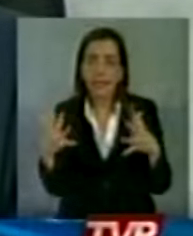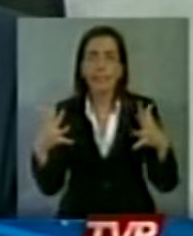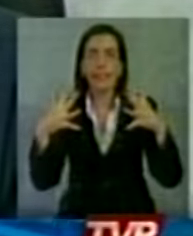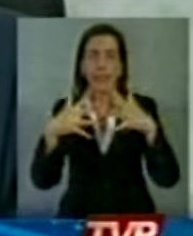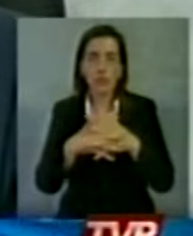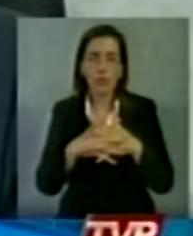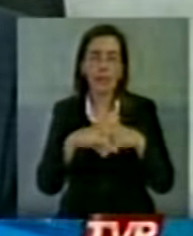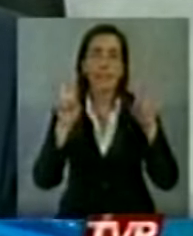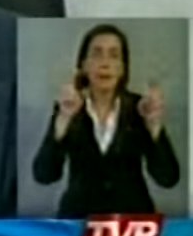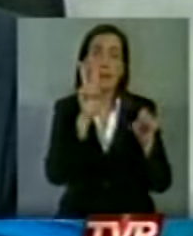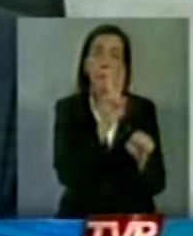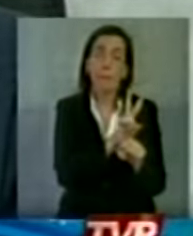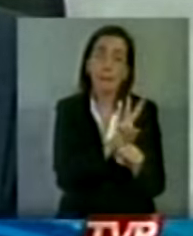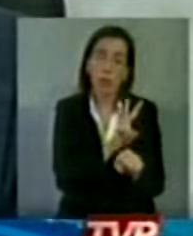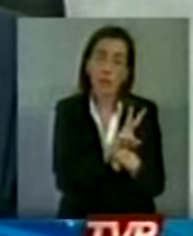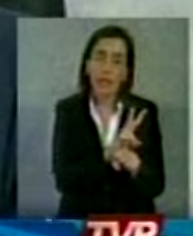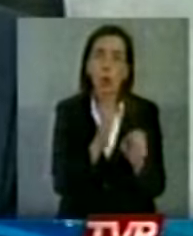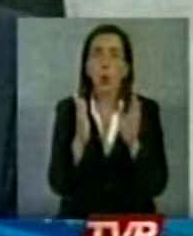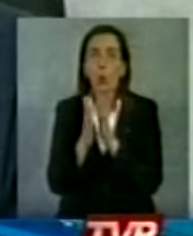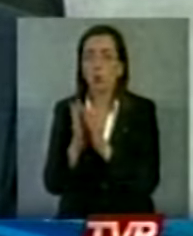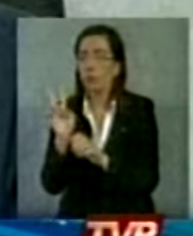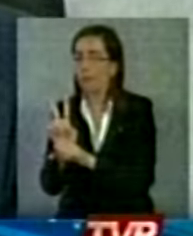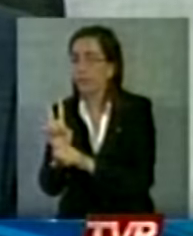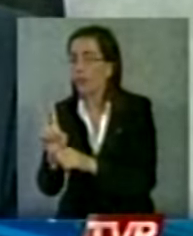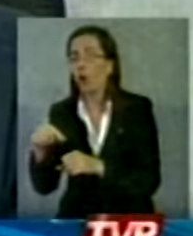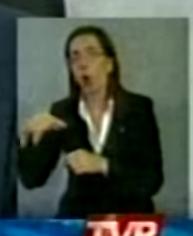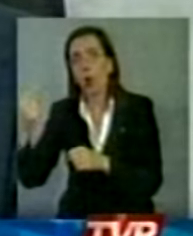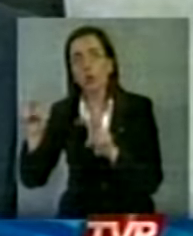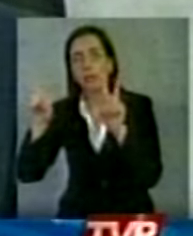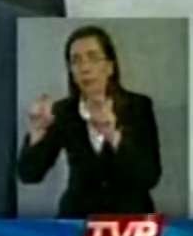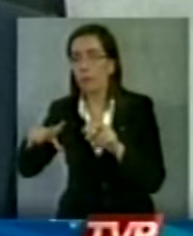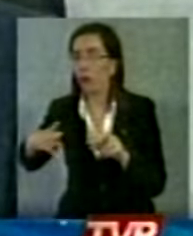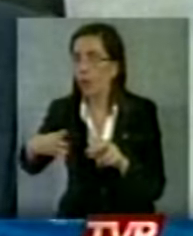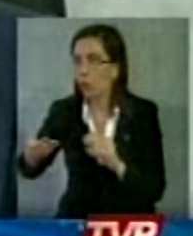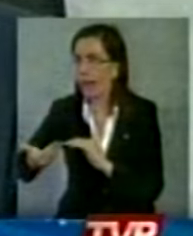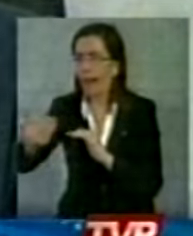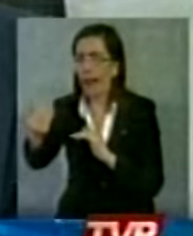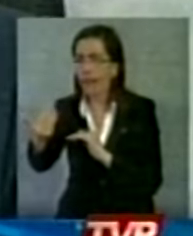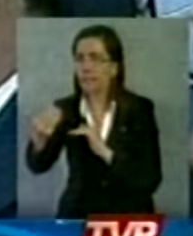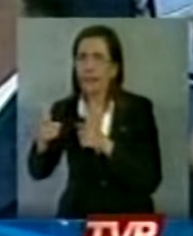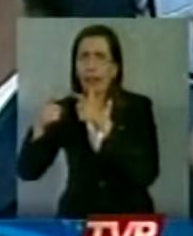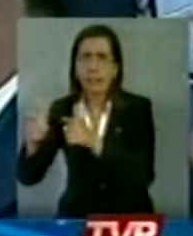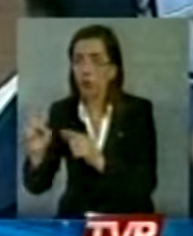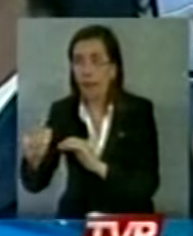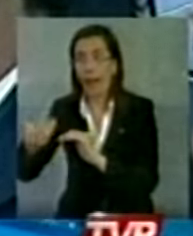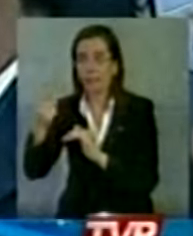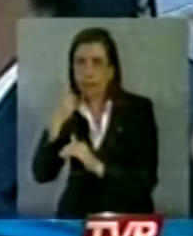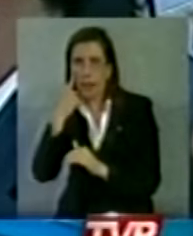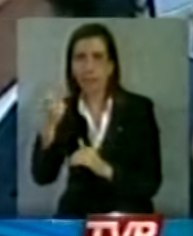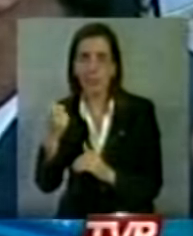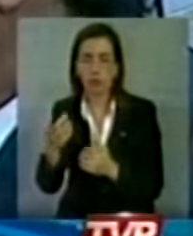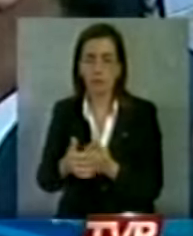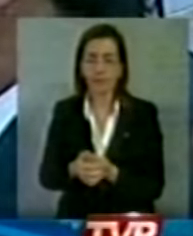políticas públicas de seguridad con las de prevención social y prevención situacional del delito. Además